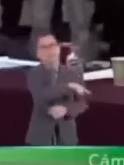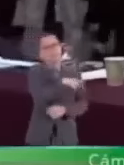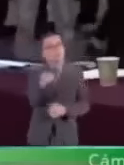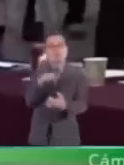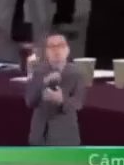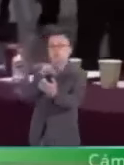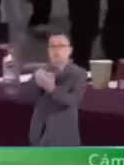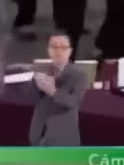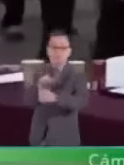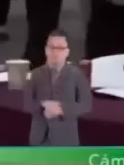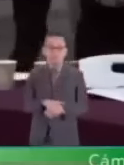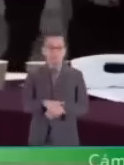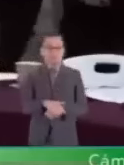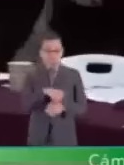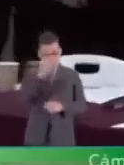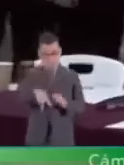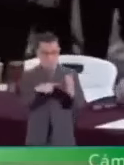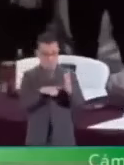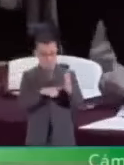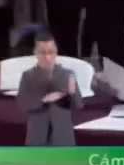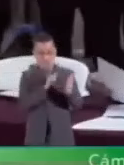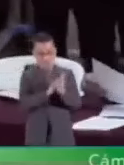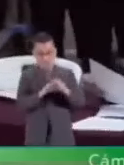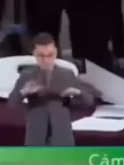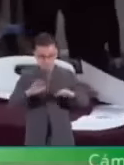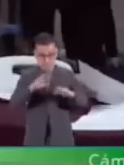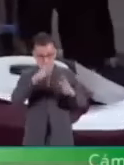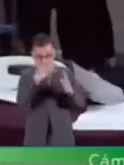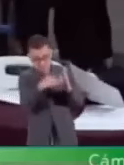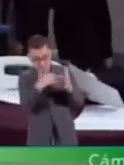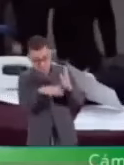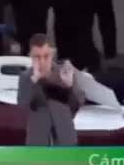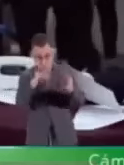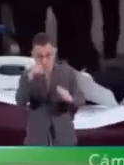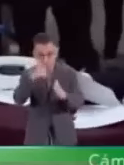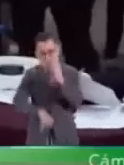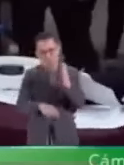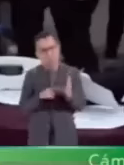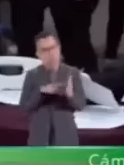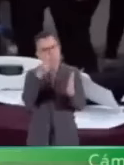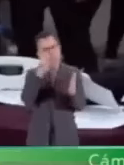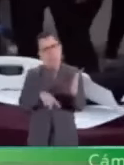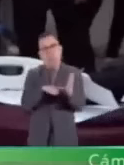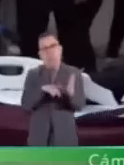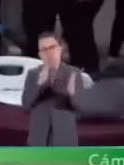reventaría, anda medio estresado. Lo veo un poco estresado.